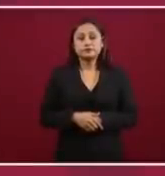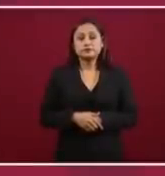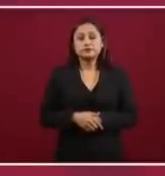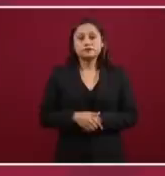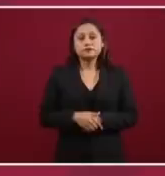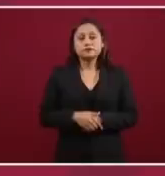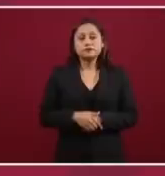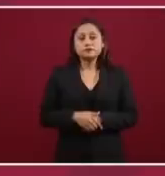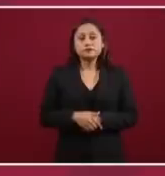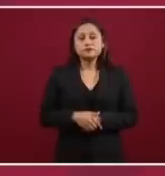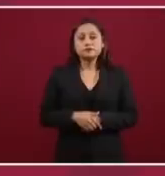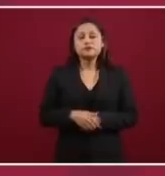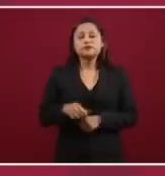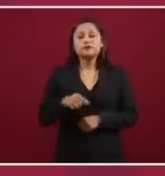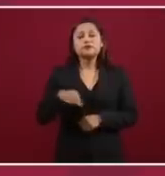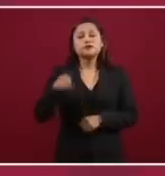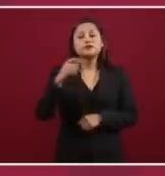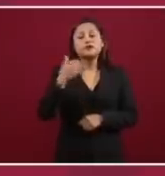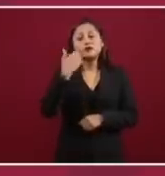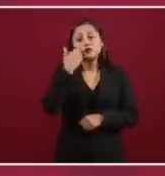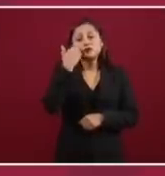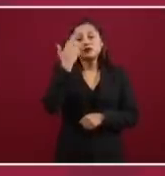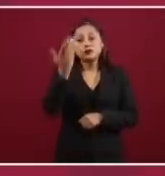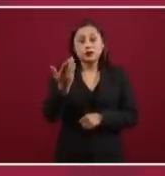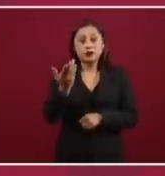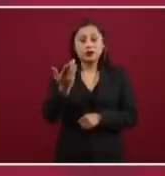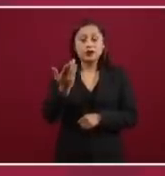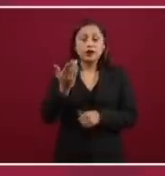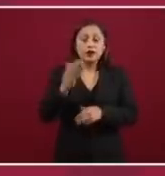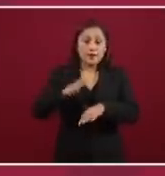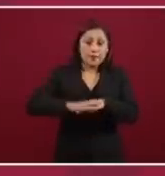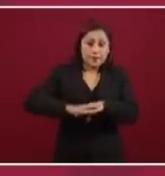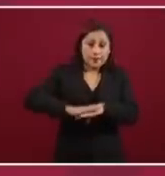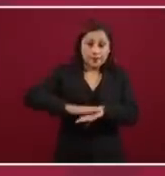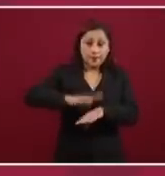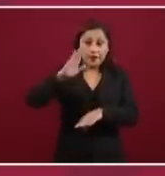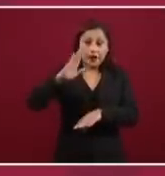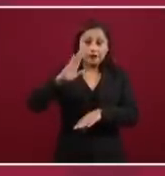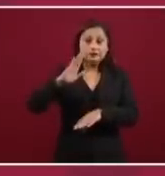el déficit, es decir, que el gobierno